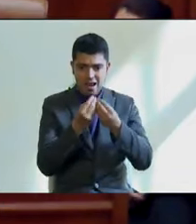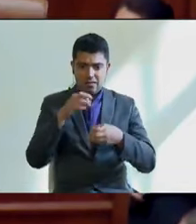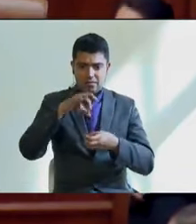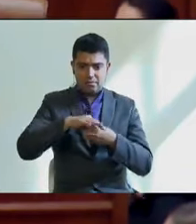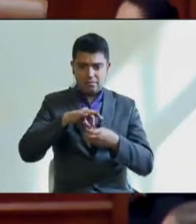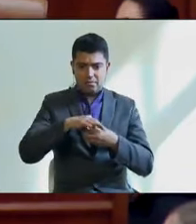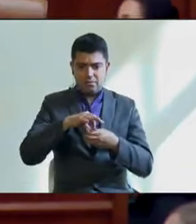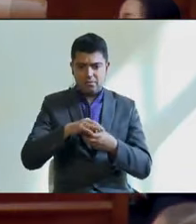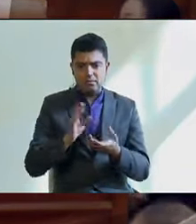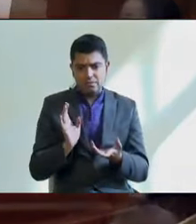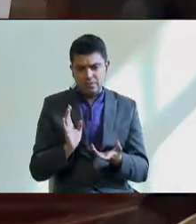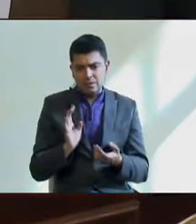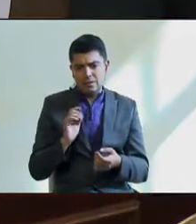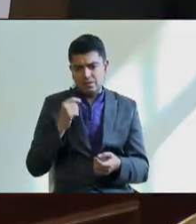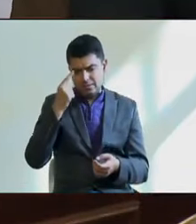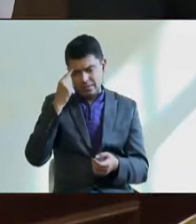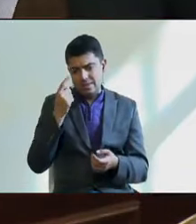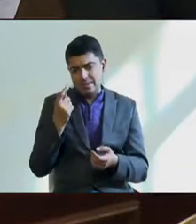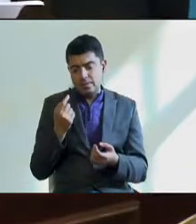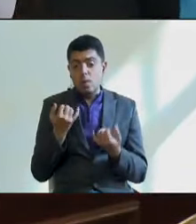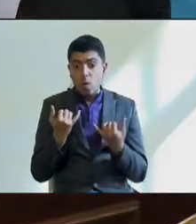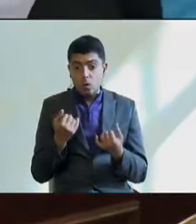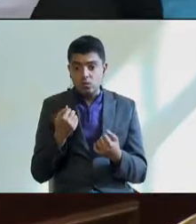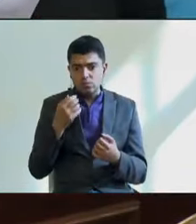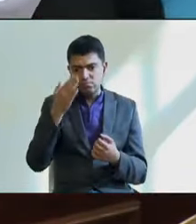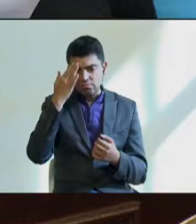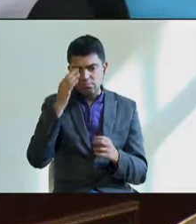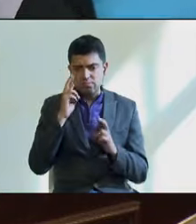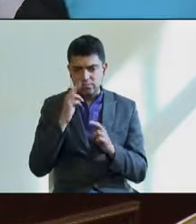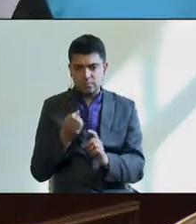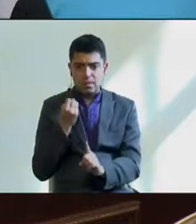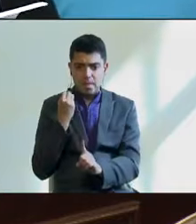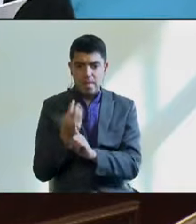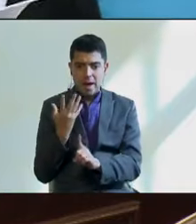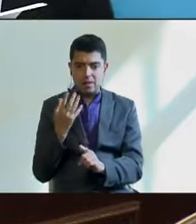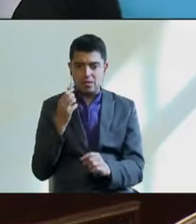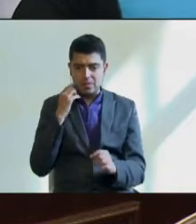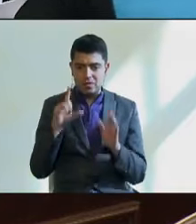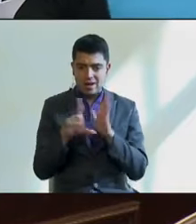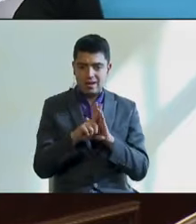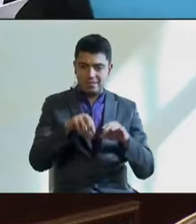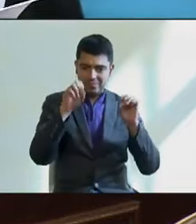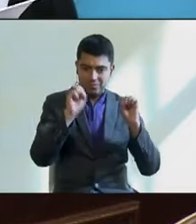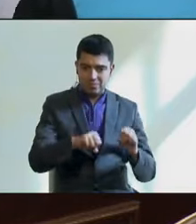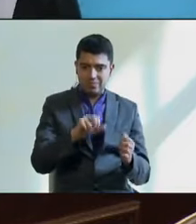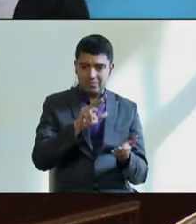reconozco el impacto que implica que aplicando esta ley